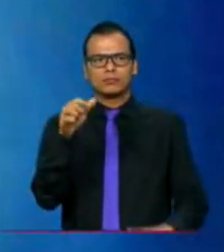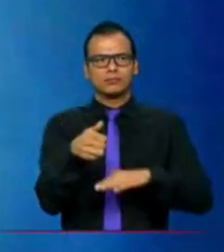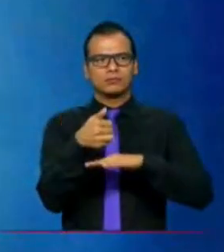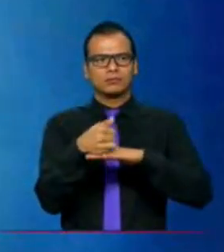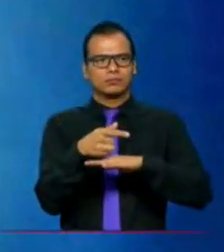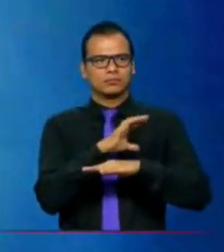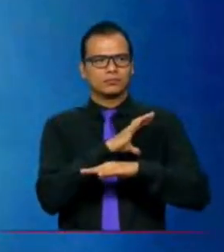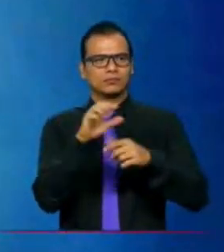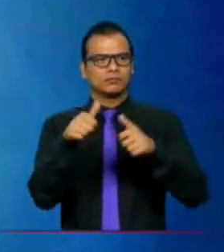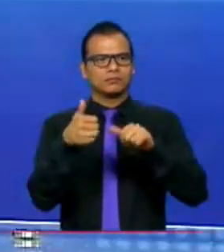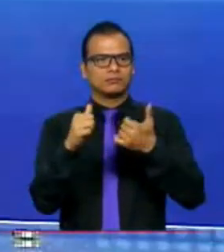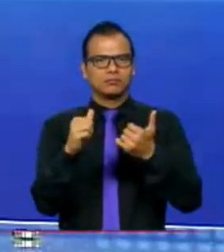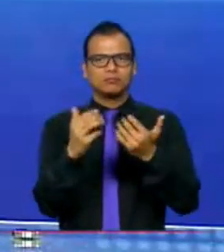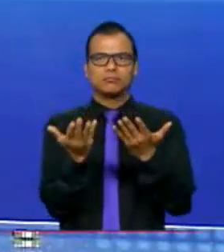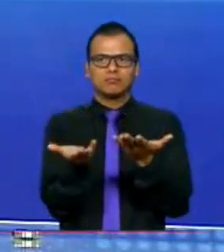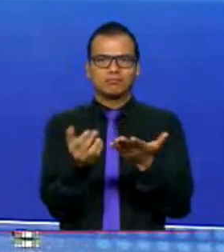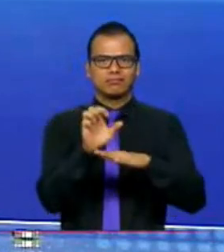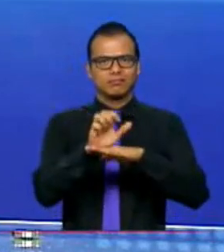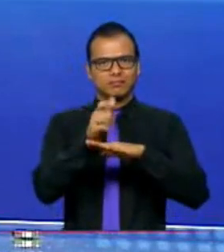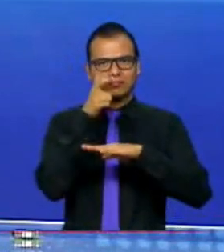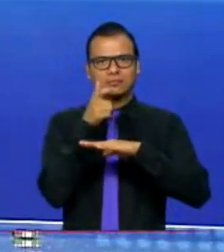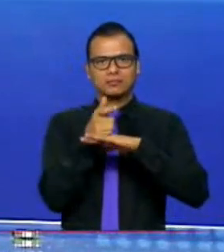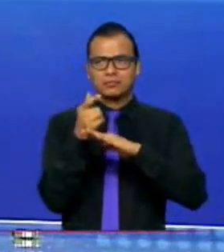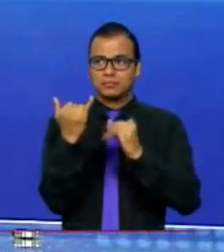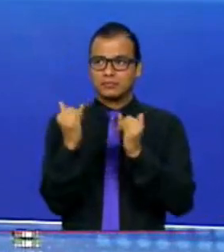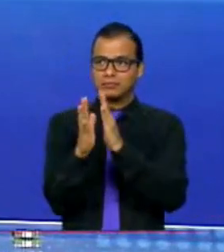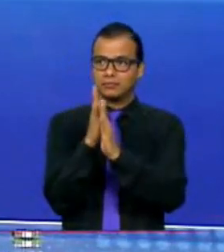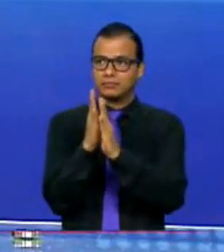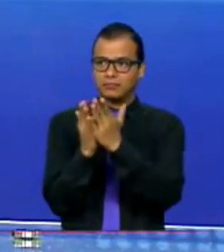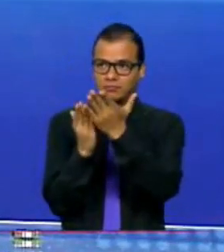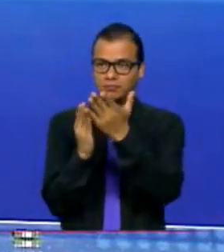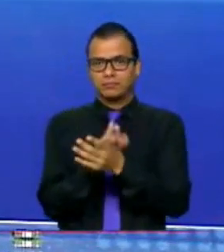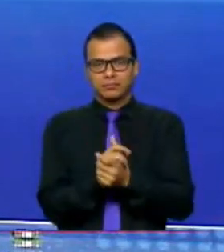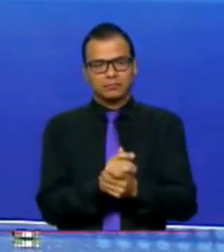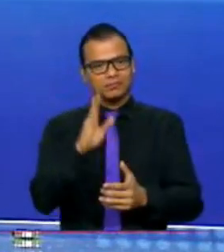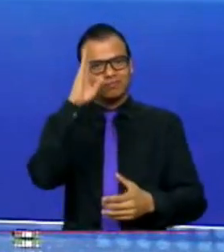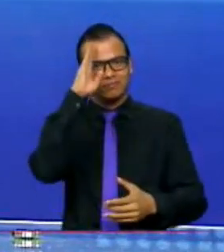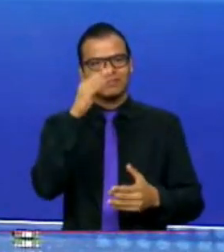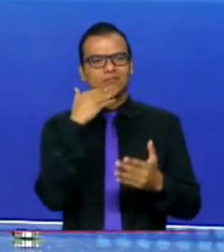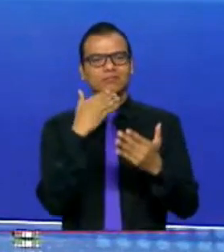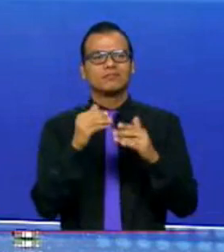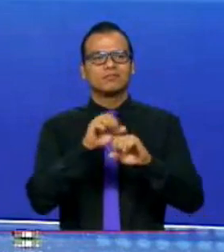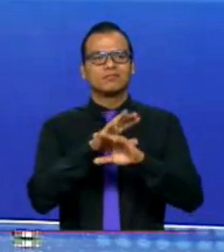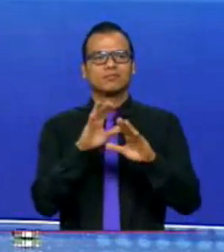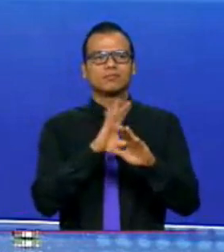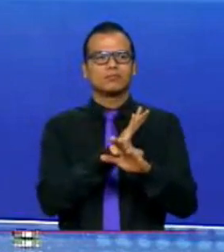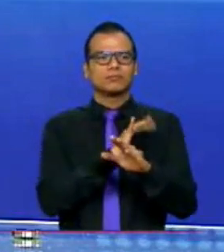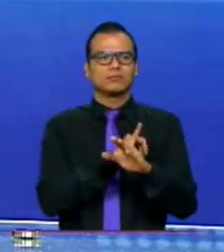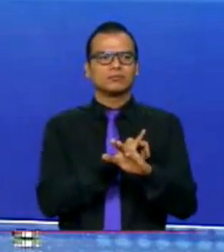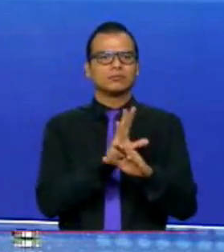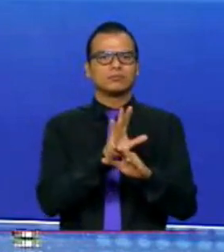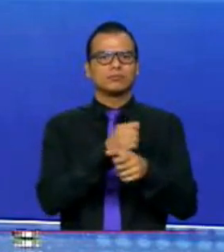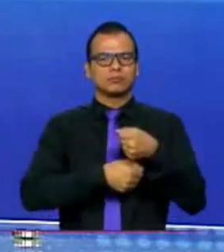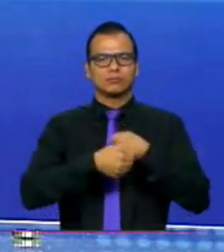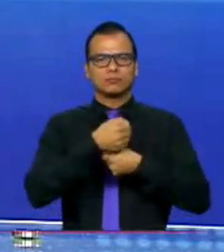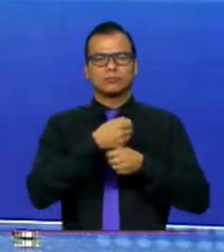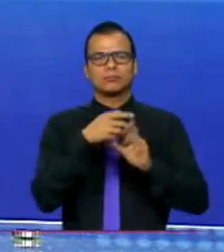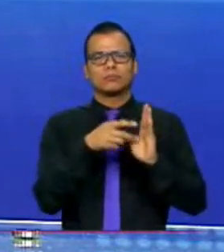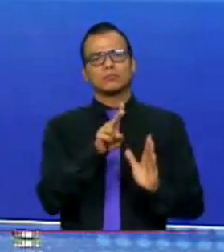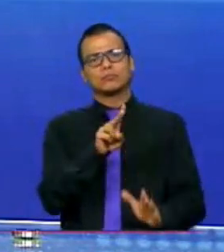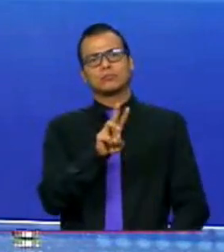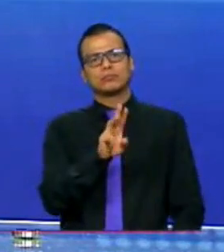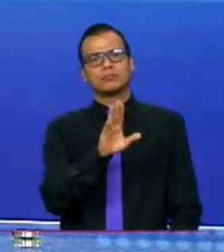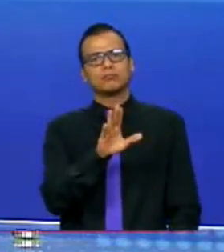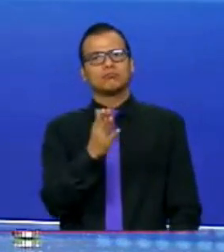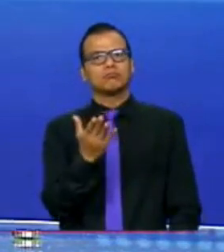televidentes, buenos días Gigi, ¿cómo están? Muy bien, Alejandro, empecemos. ¿Cuáles fueron los sectores económicos más dinámicos en Cali durante el año 2023 y cómo